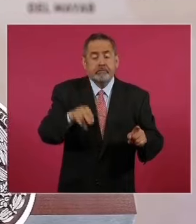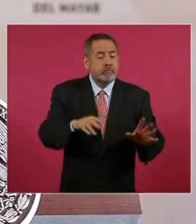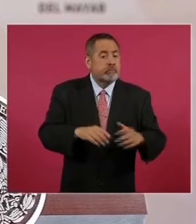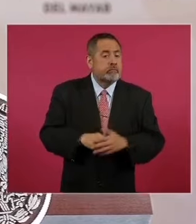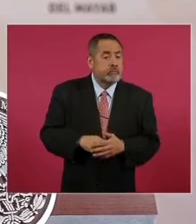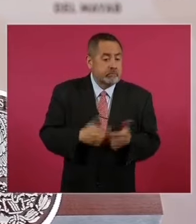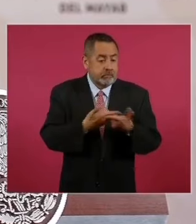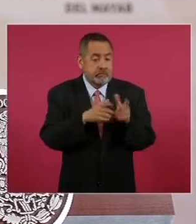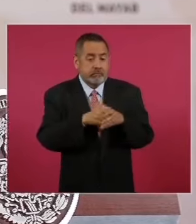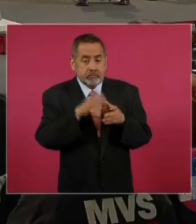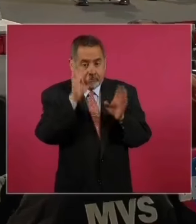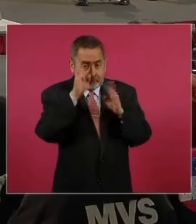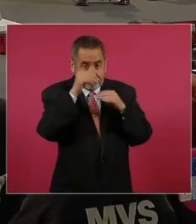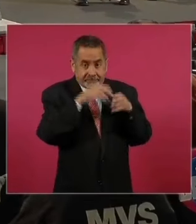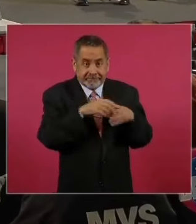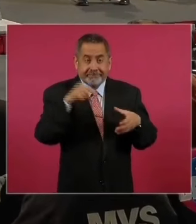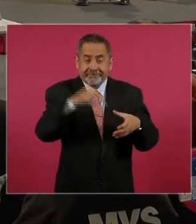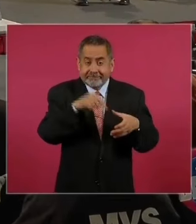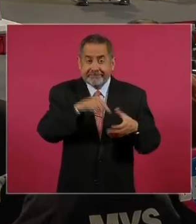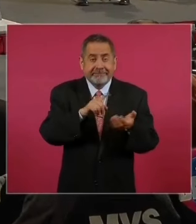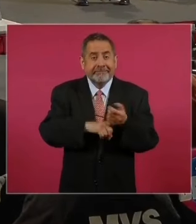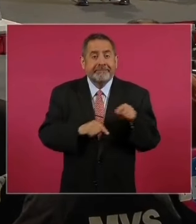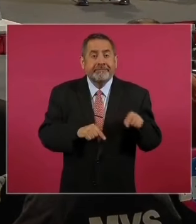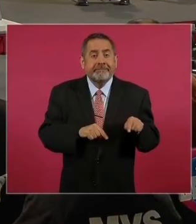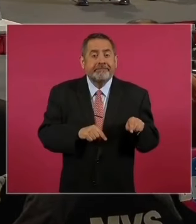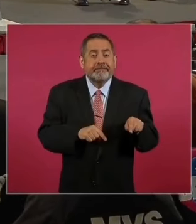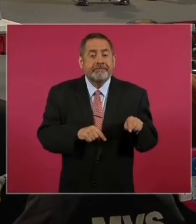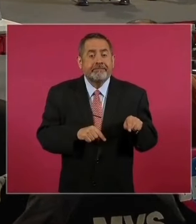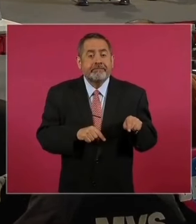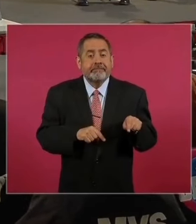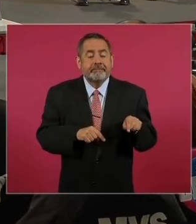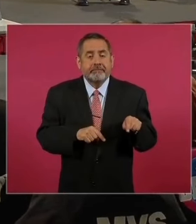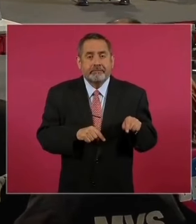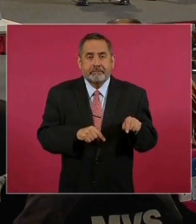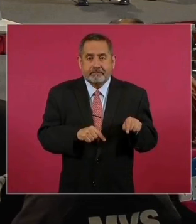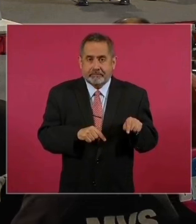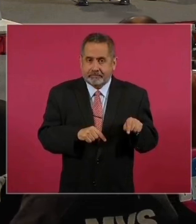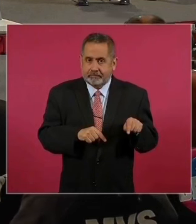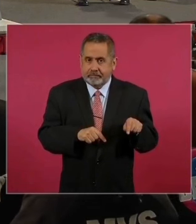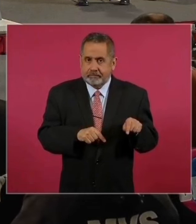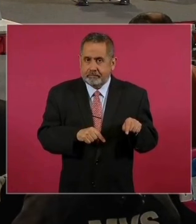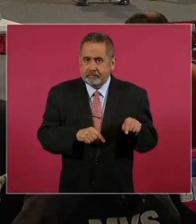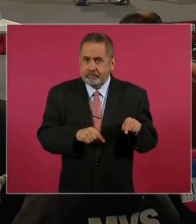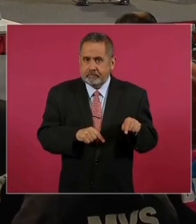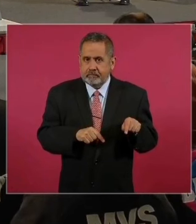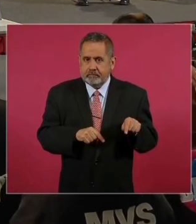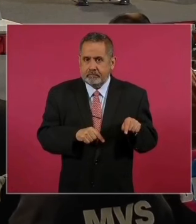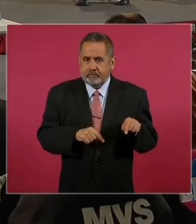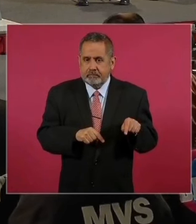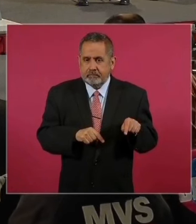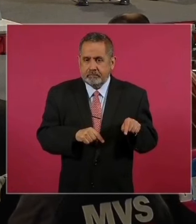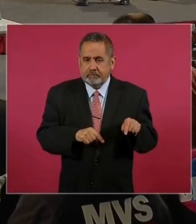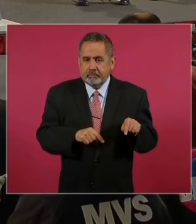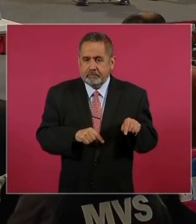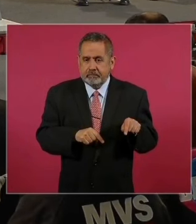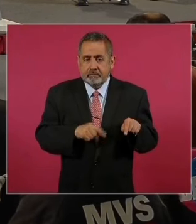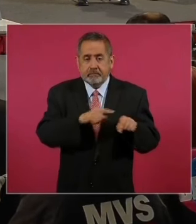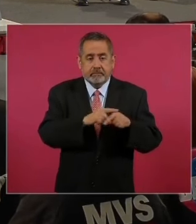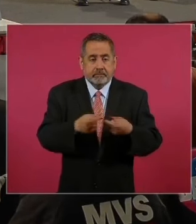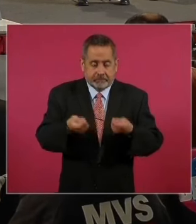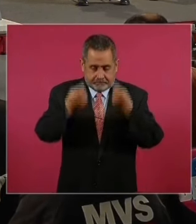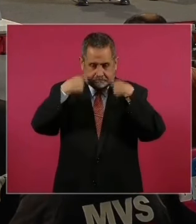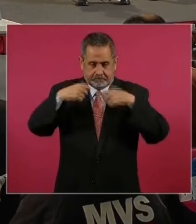confirmo que desaparecieron estos dos agentes viajaban un hombre y una mujer viajaban de Cuernavaca a Chilpancingo trascendía que